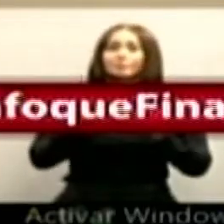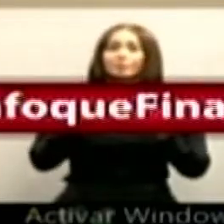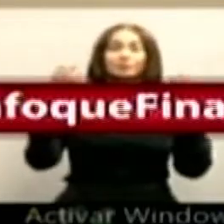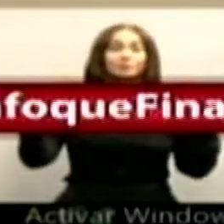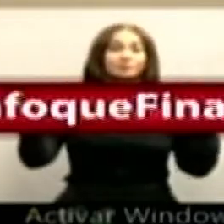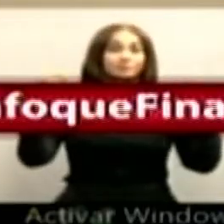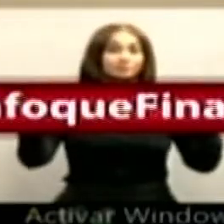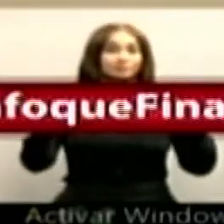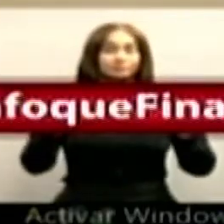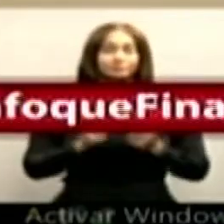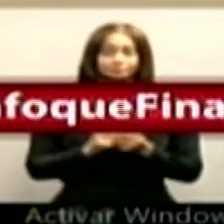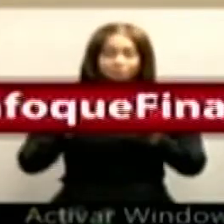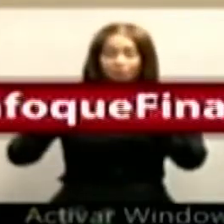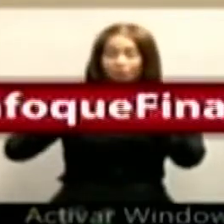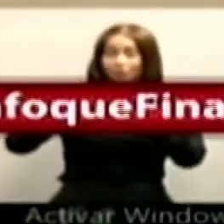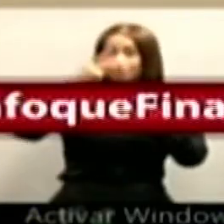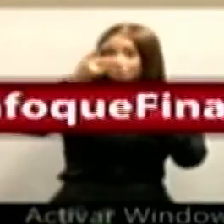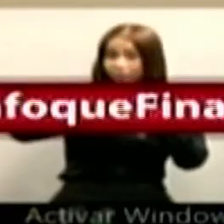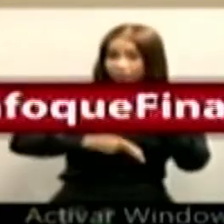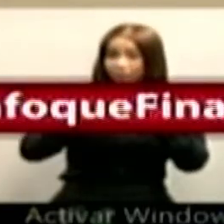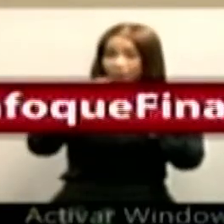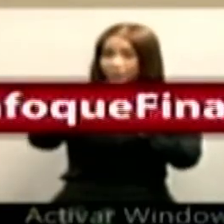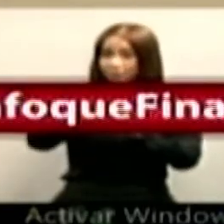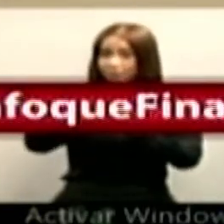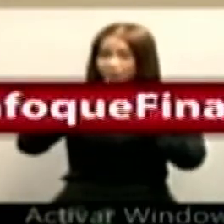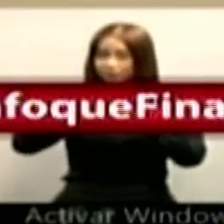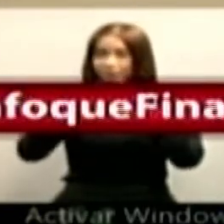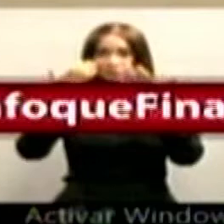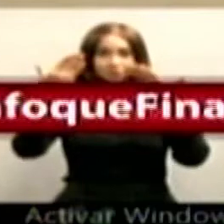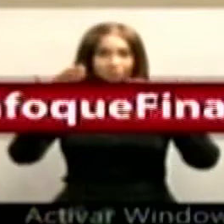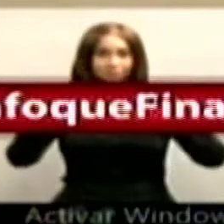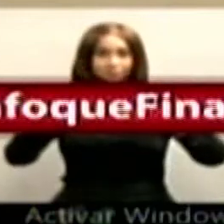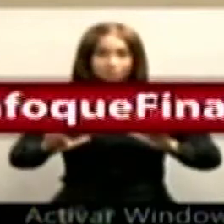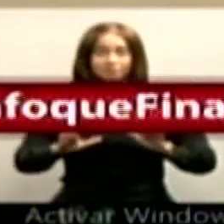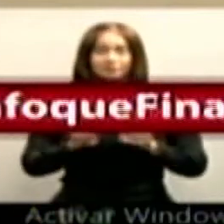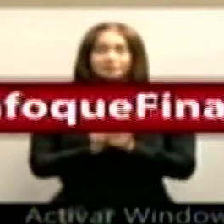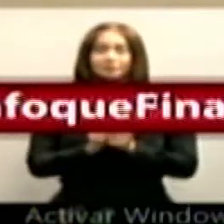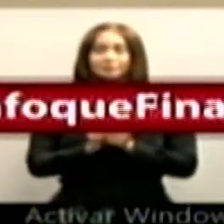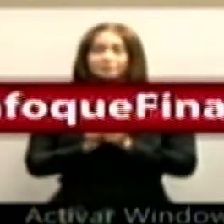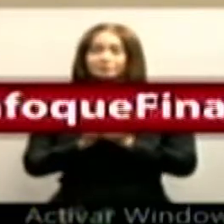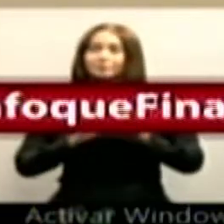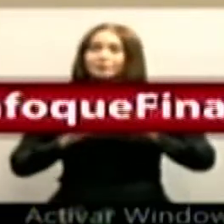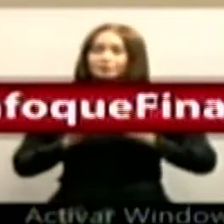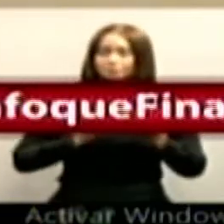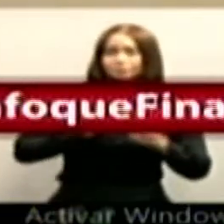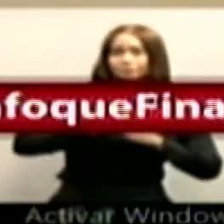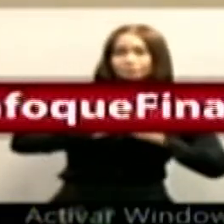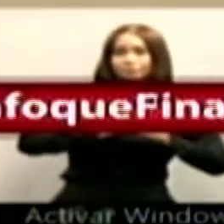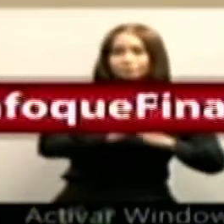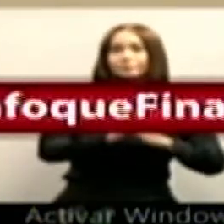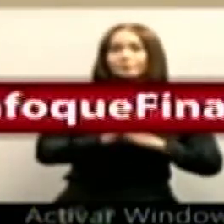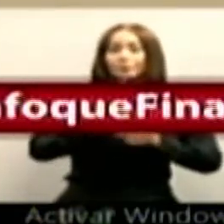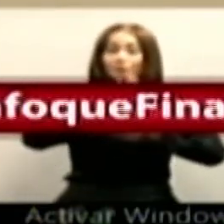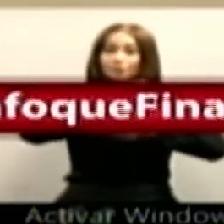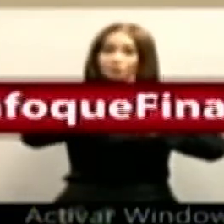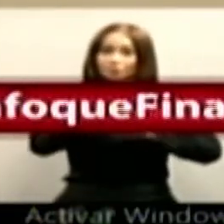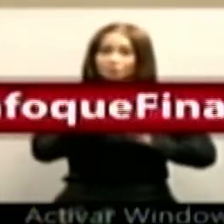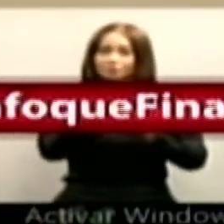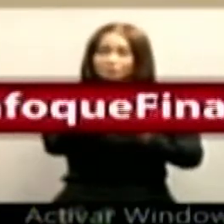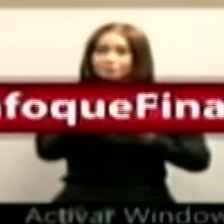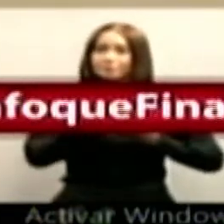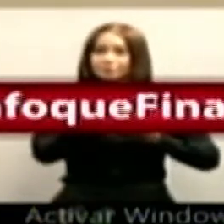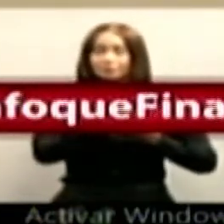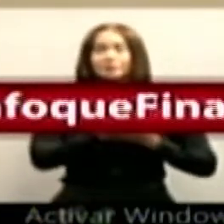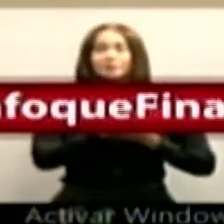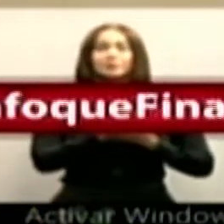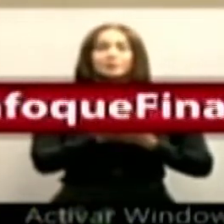Este plan de acción, iniciado ya para contener la expansión del COVID-19, incluye realización masiva de